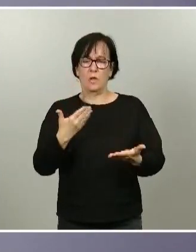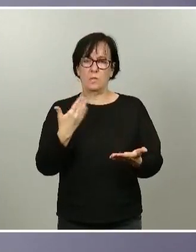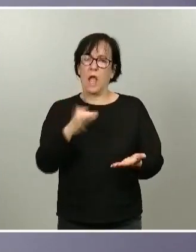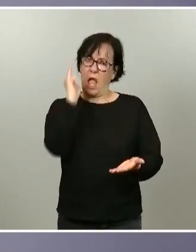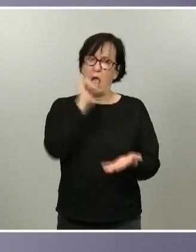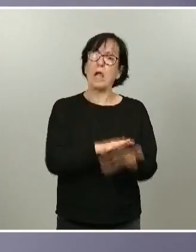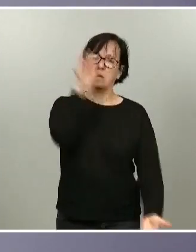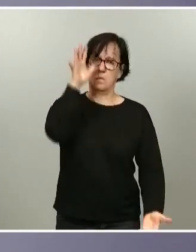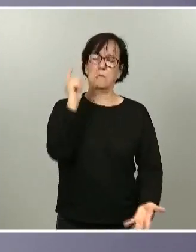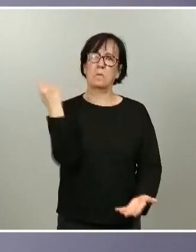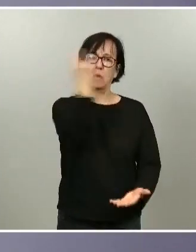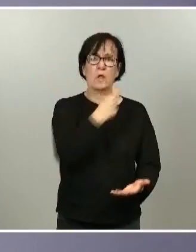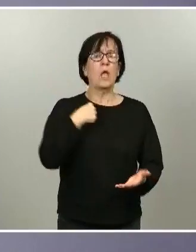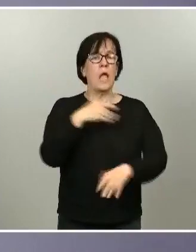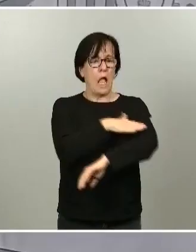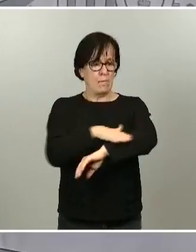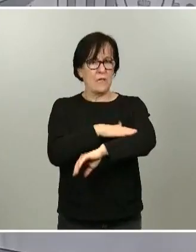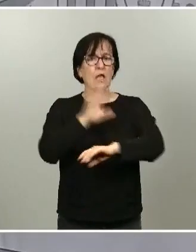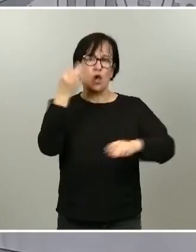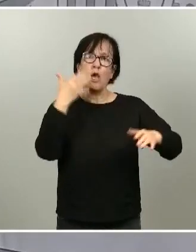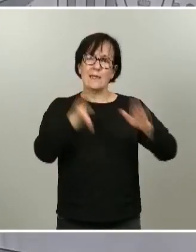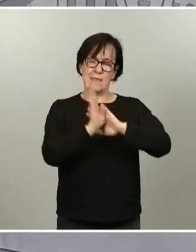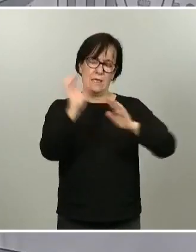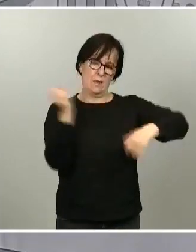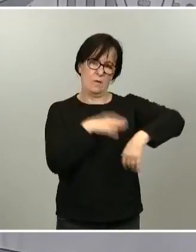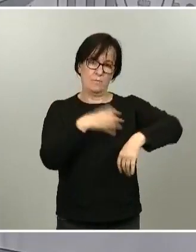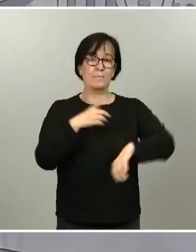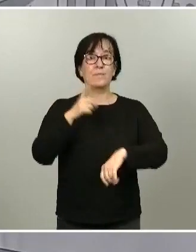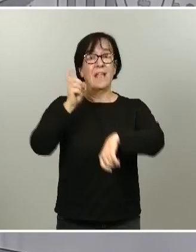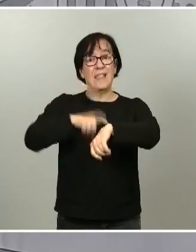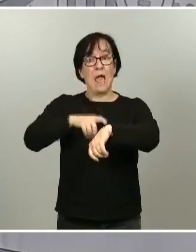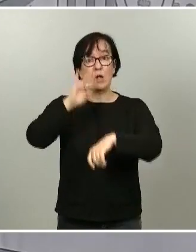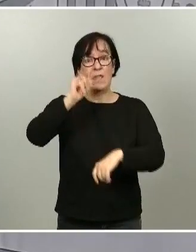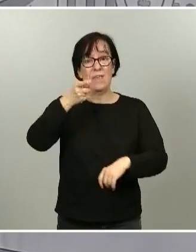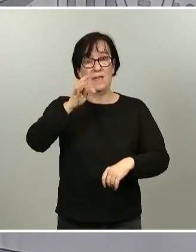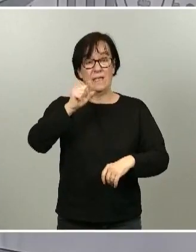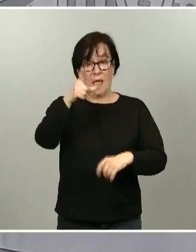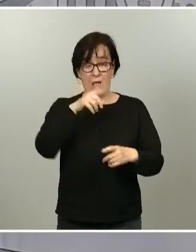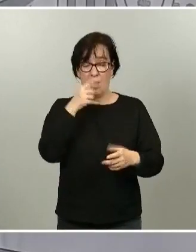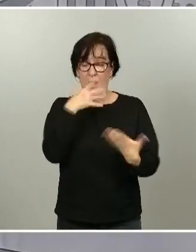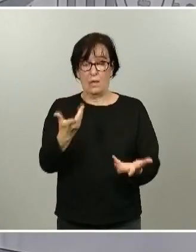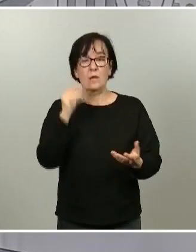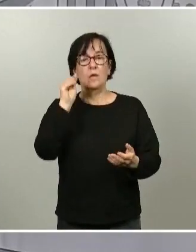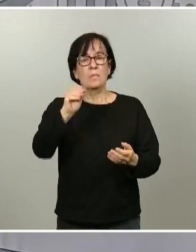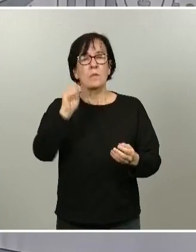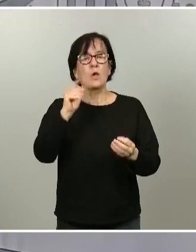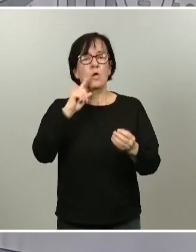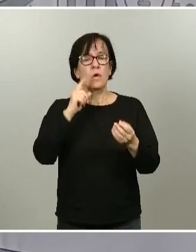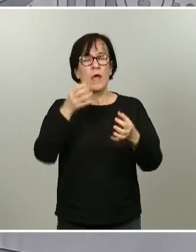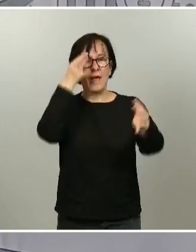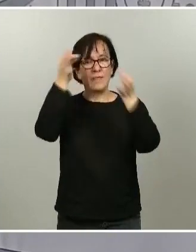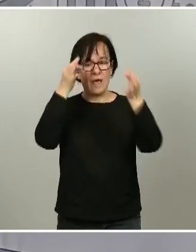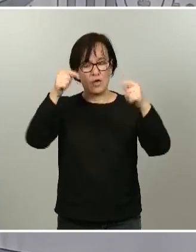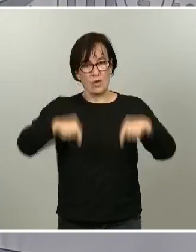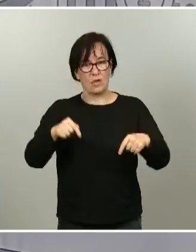va a seguir abasteciéndose. La hora digital, primero le pregunta si los datos de hoy en relación con los